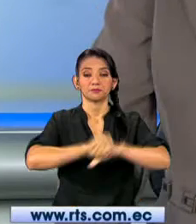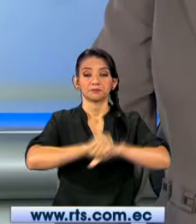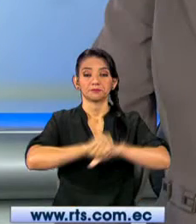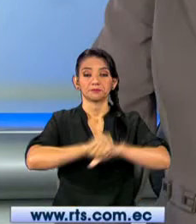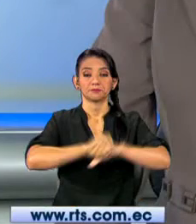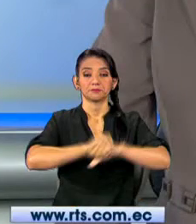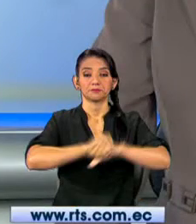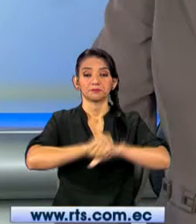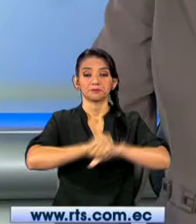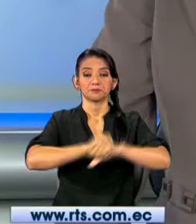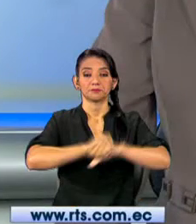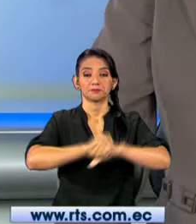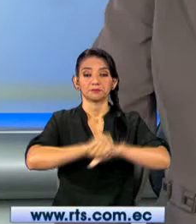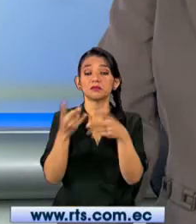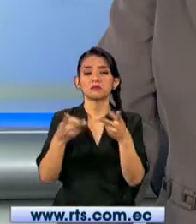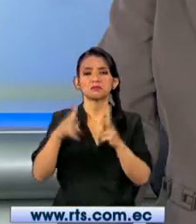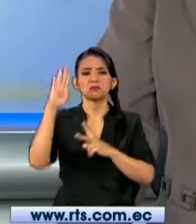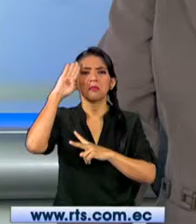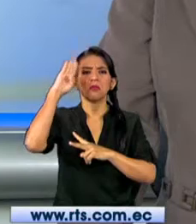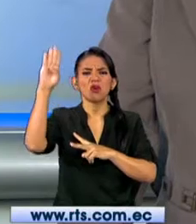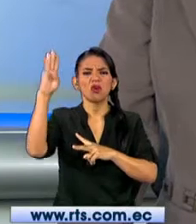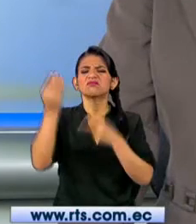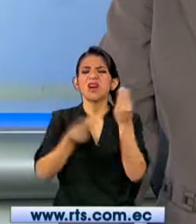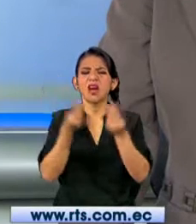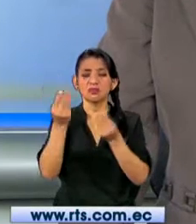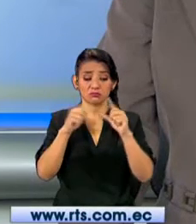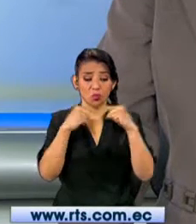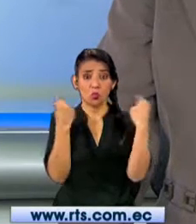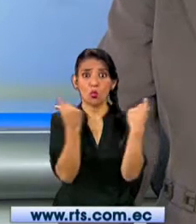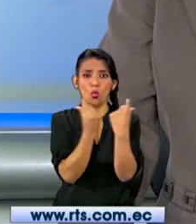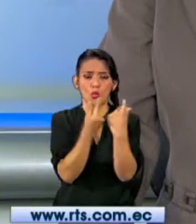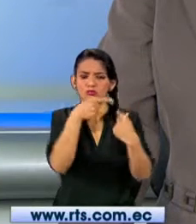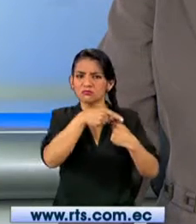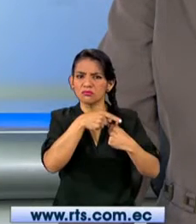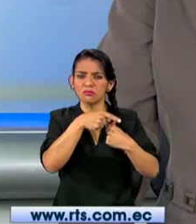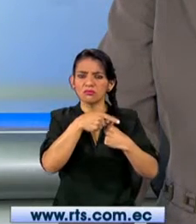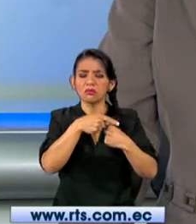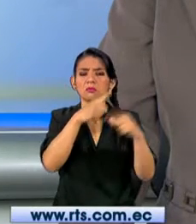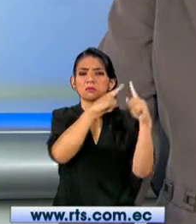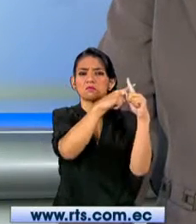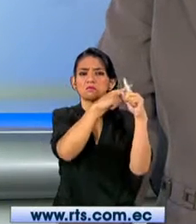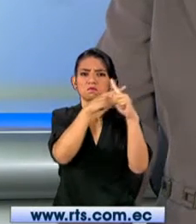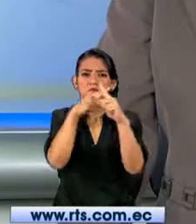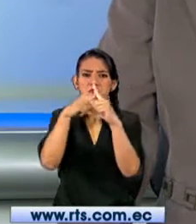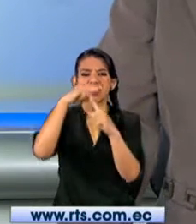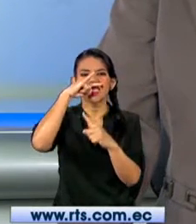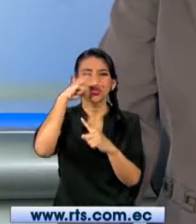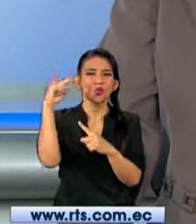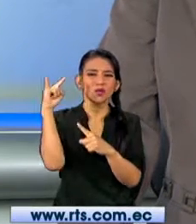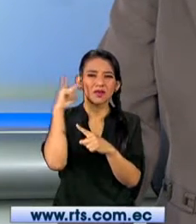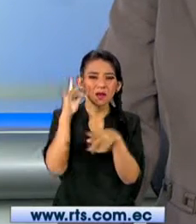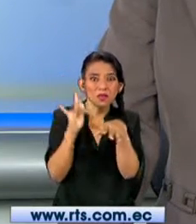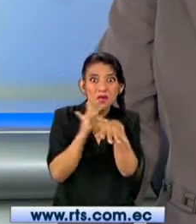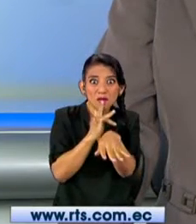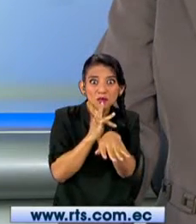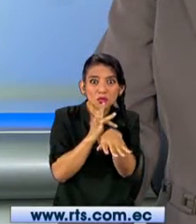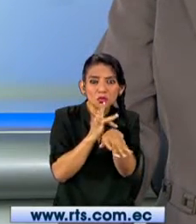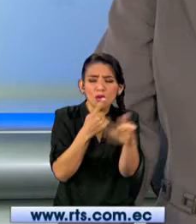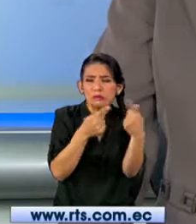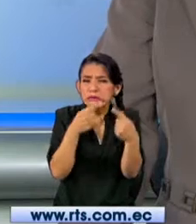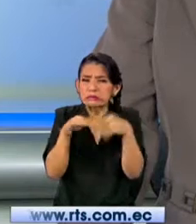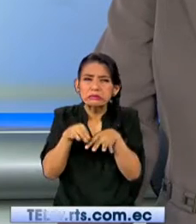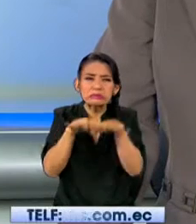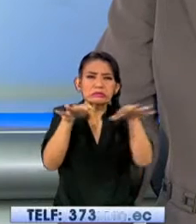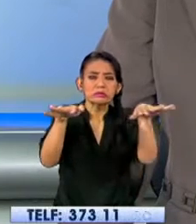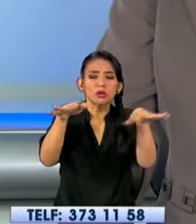7:09 a.m, la Fiscalía y Policía Nacional desarticularon una presunta banda que se dedicaba al delito de pornografía infantil y que operaba en la provincia de Loro y en